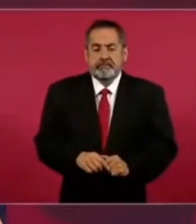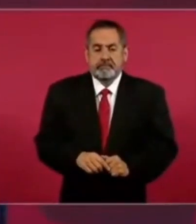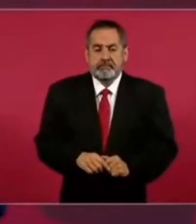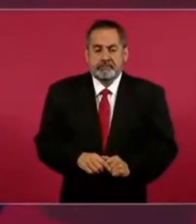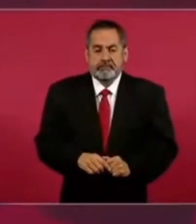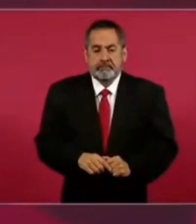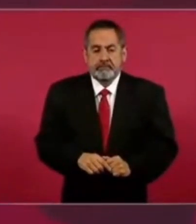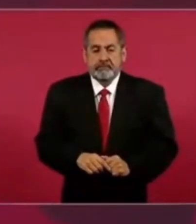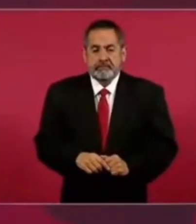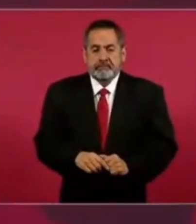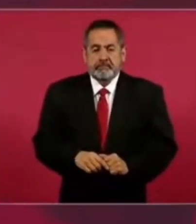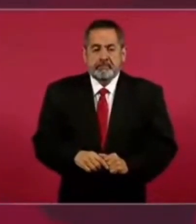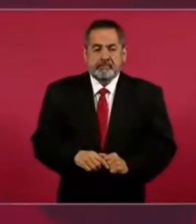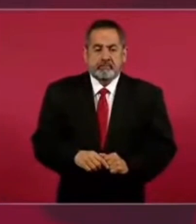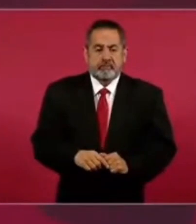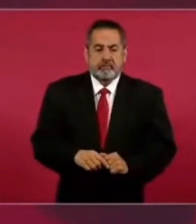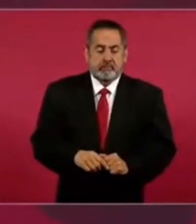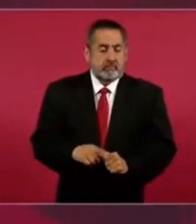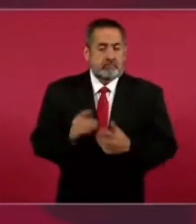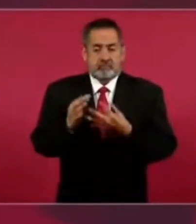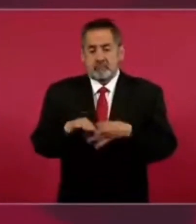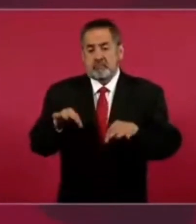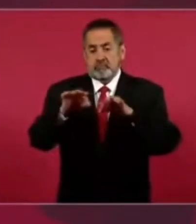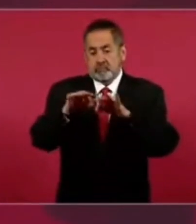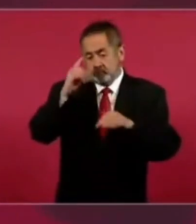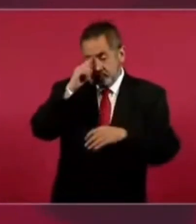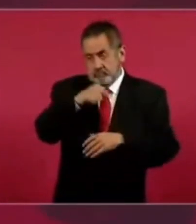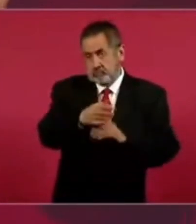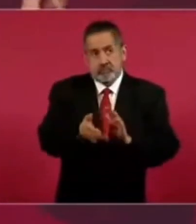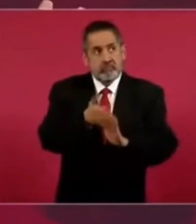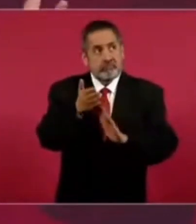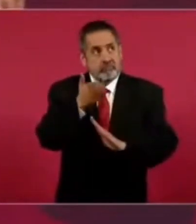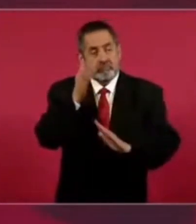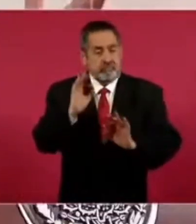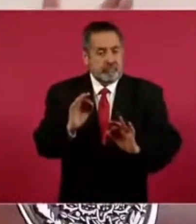Y pues es una obra importante, pero